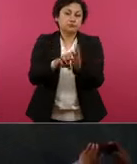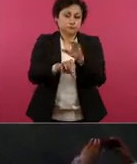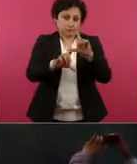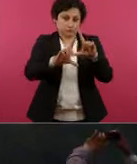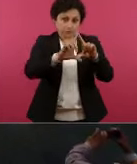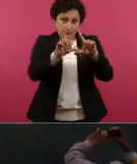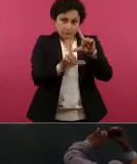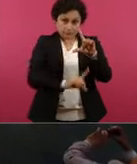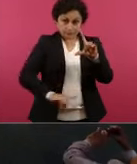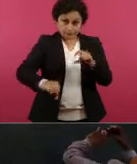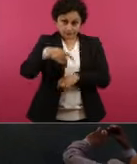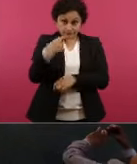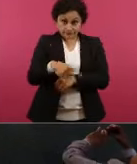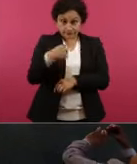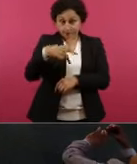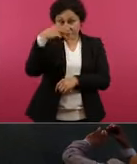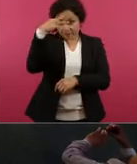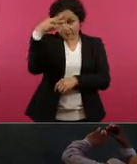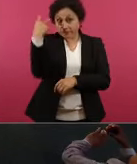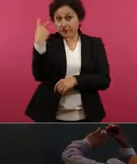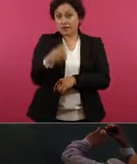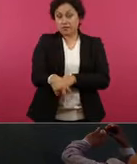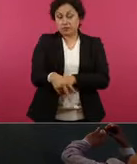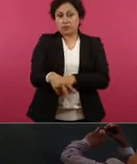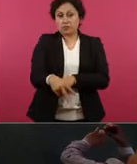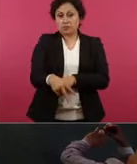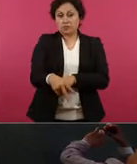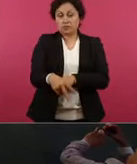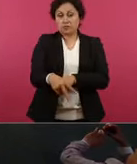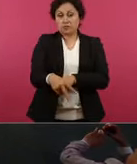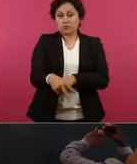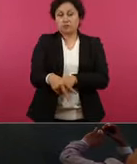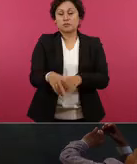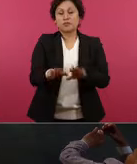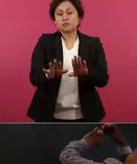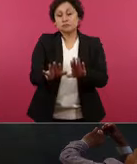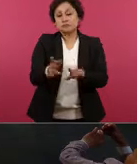nacional, que no lo son tampoco,